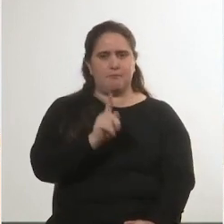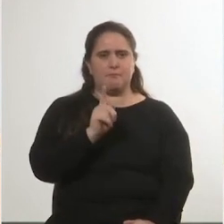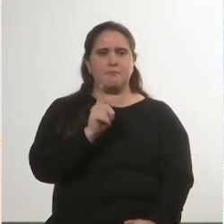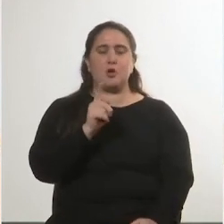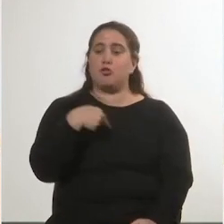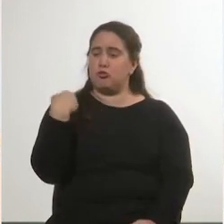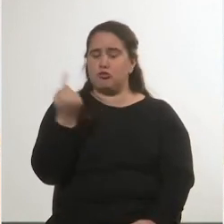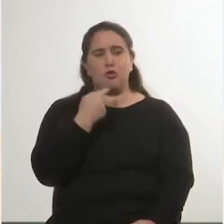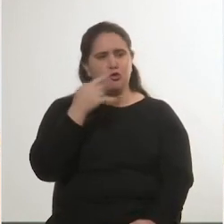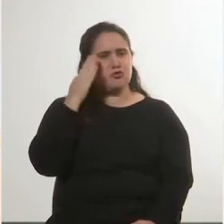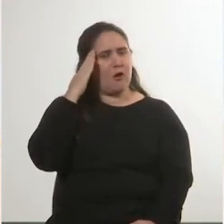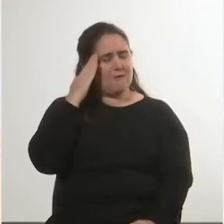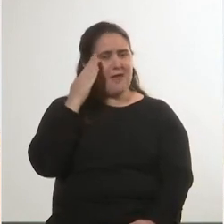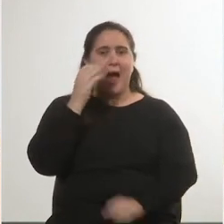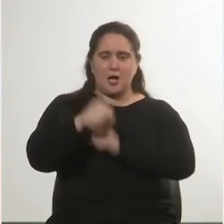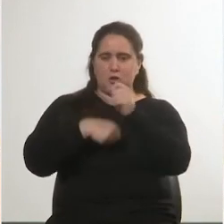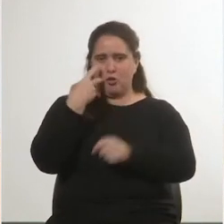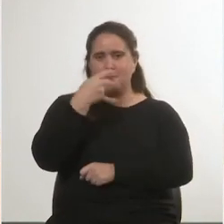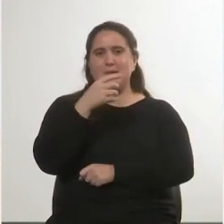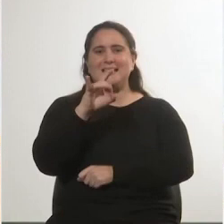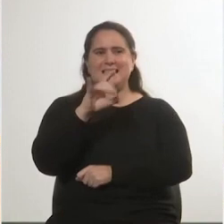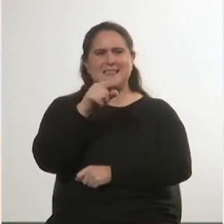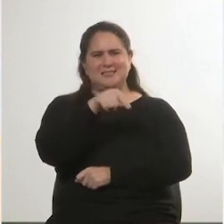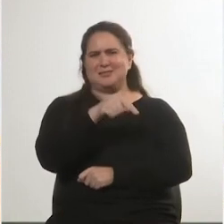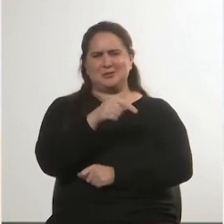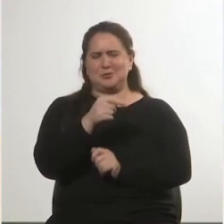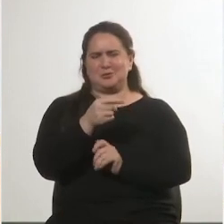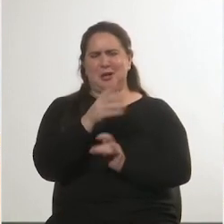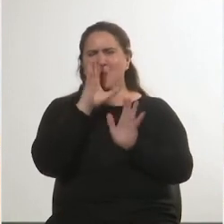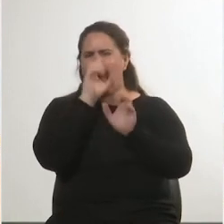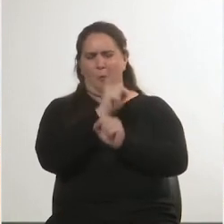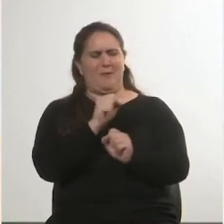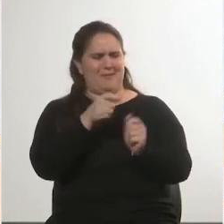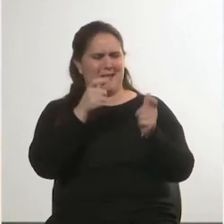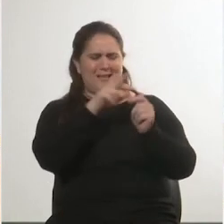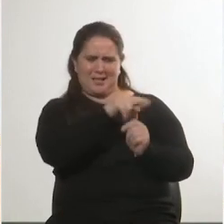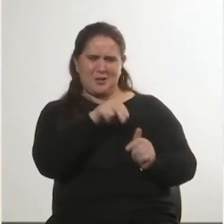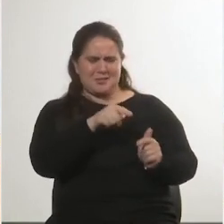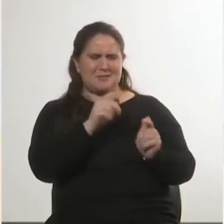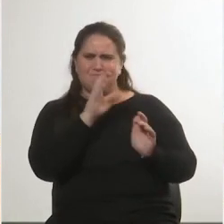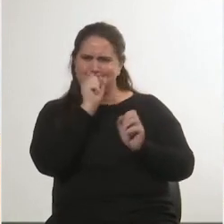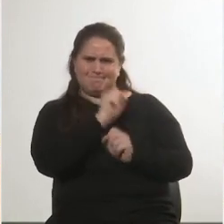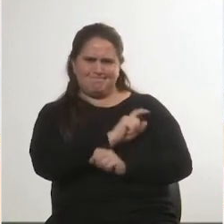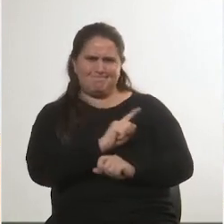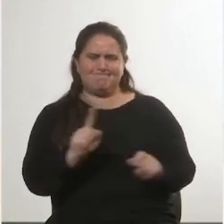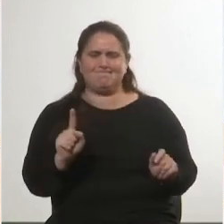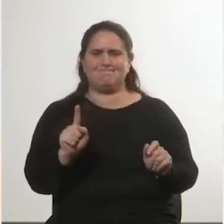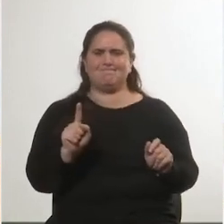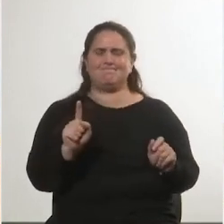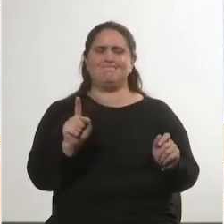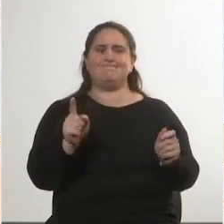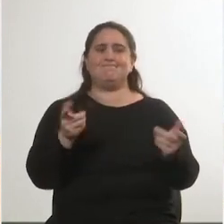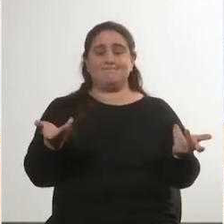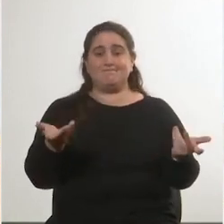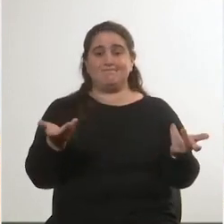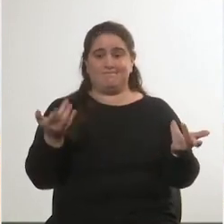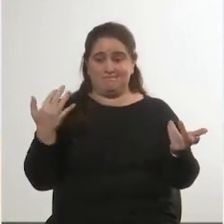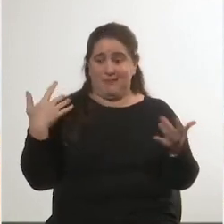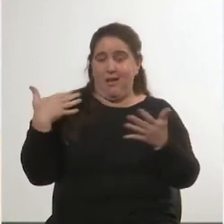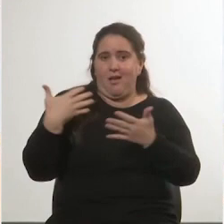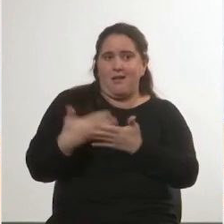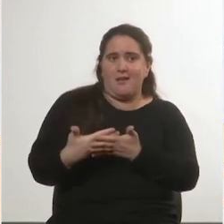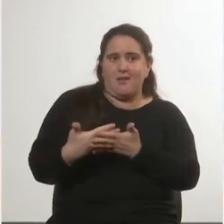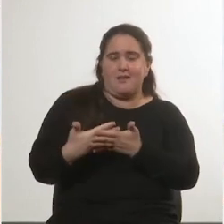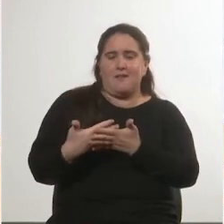también. Todos tenían conciencia en el año 15 de que no daba para más el río Santa Lucía. Y bueno, hasta el día de